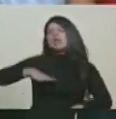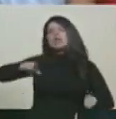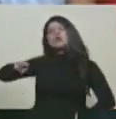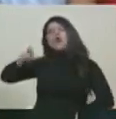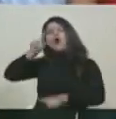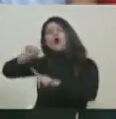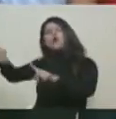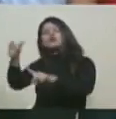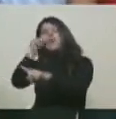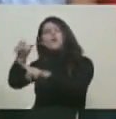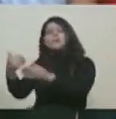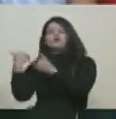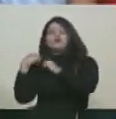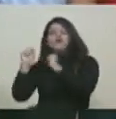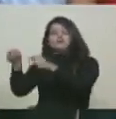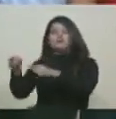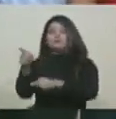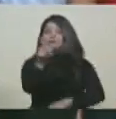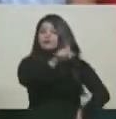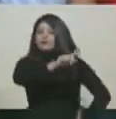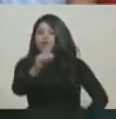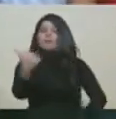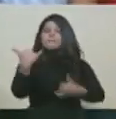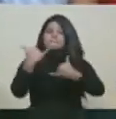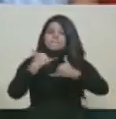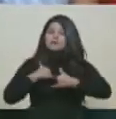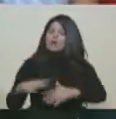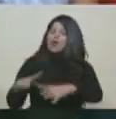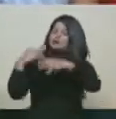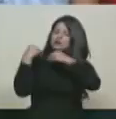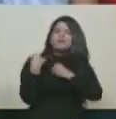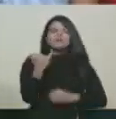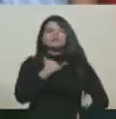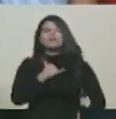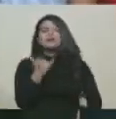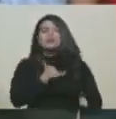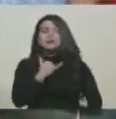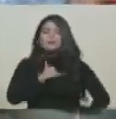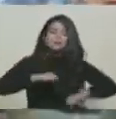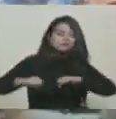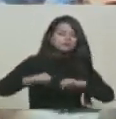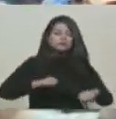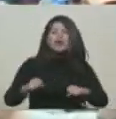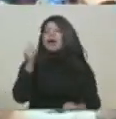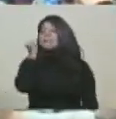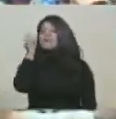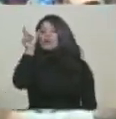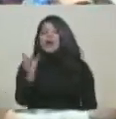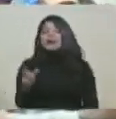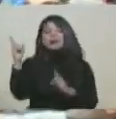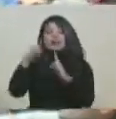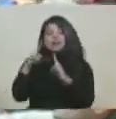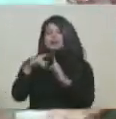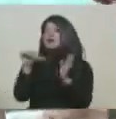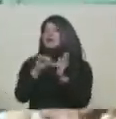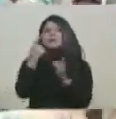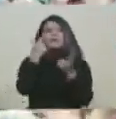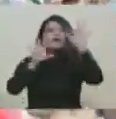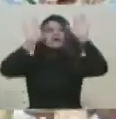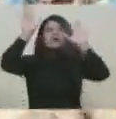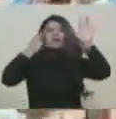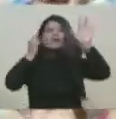nosotros mismos. Nosotras mismas lo hacemos. Las mujeres del estado Táchira, ¿dónde están, para ver?